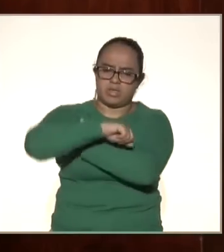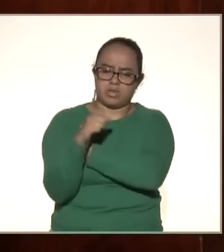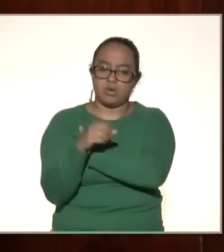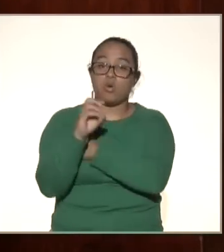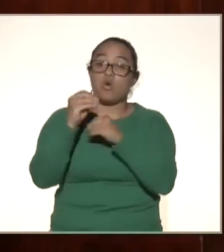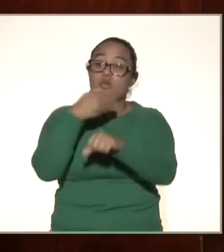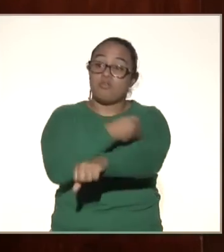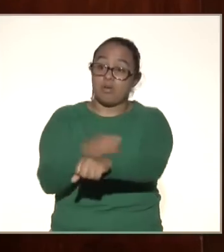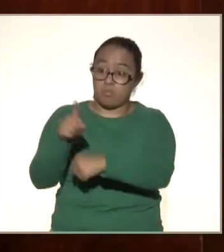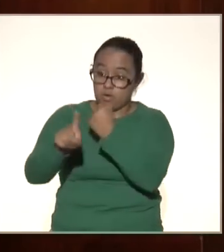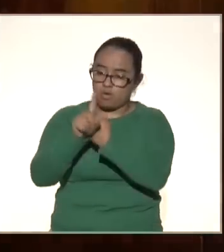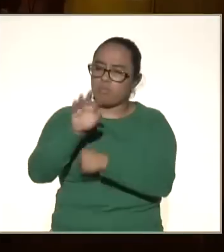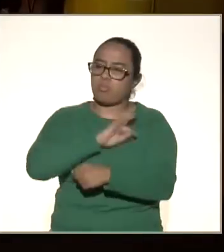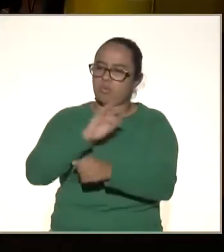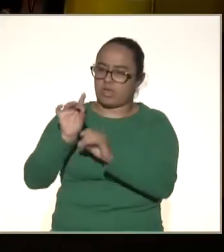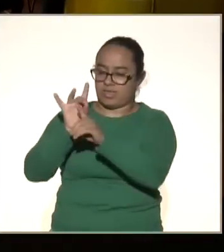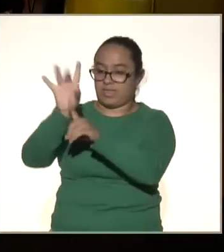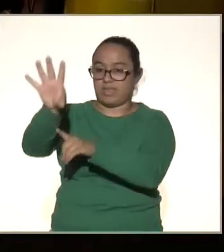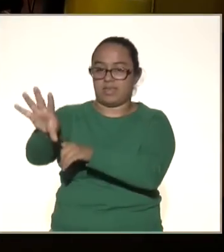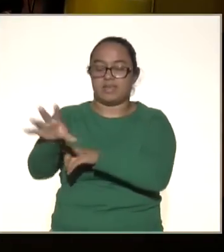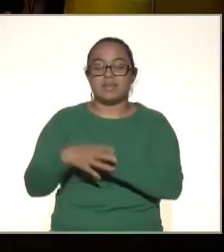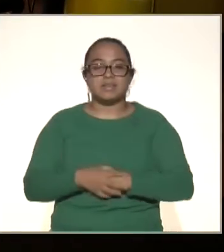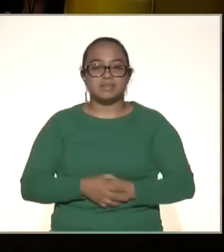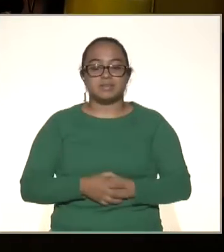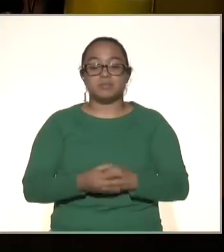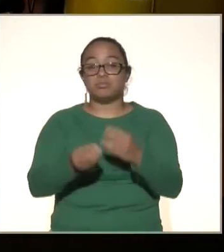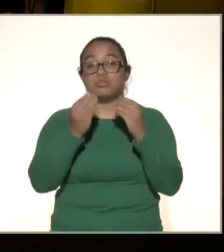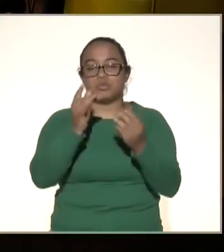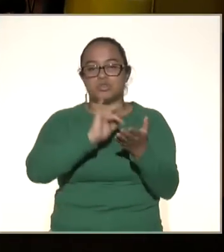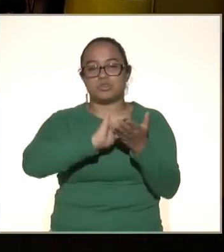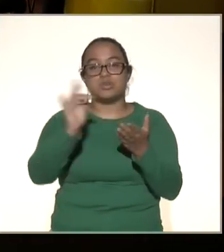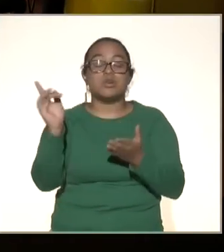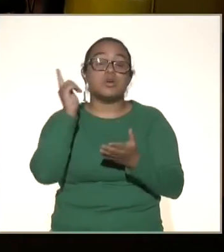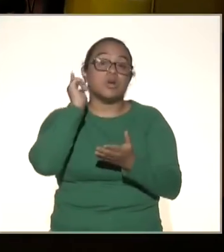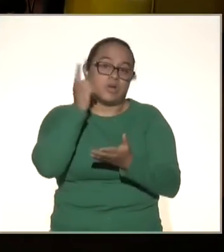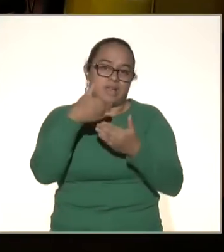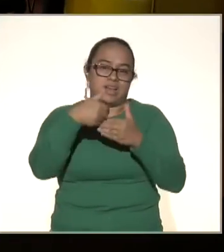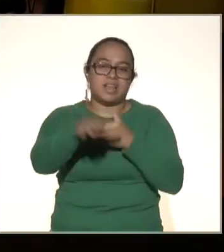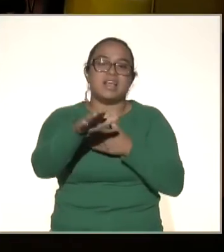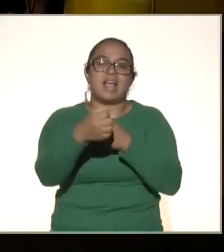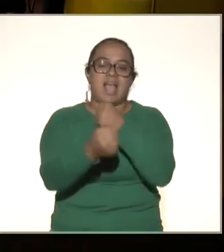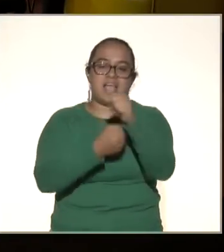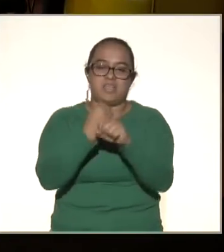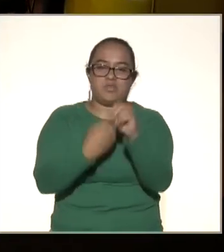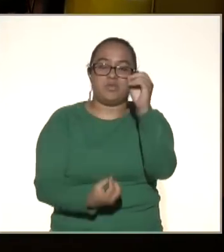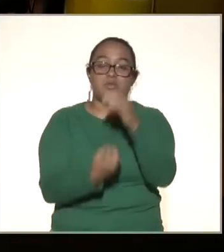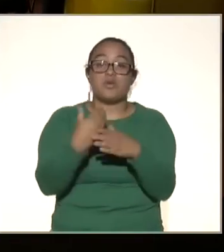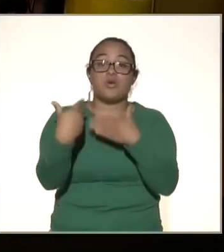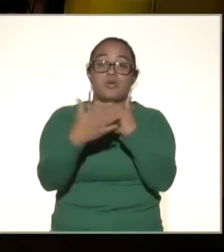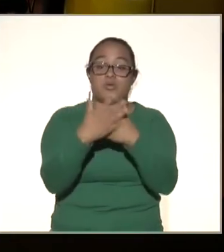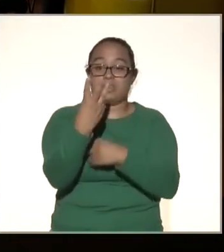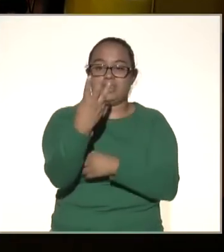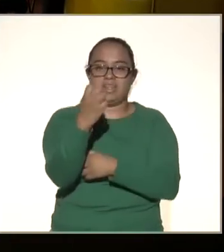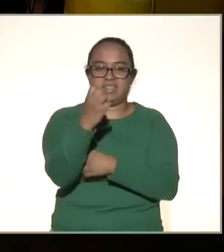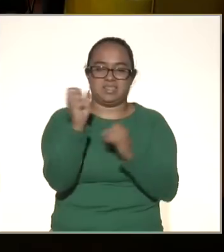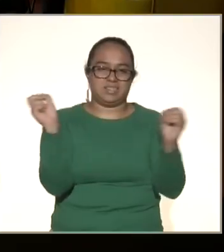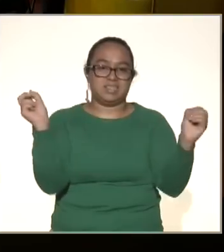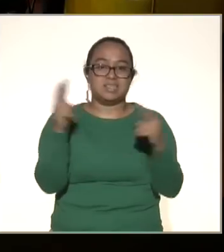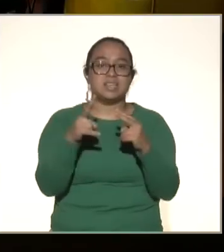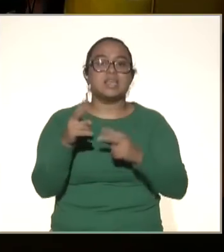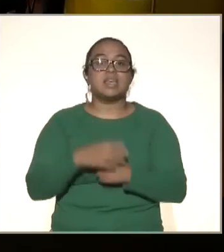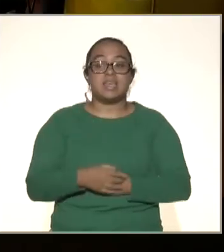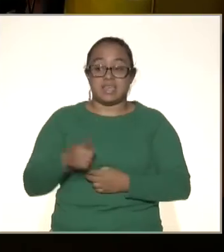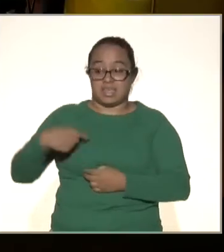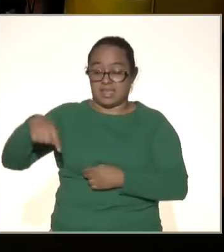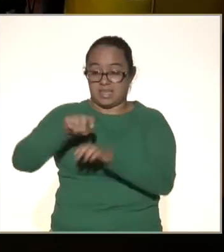la que tienen un conflicto. Y, por supuesto, Nat, un gran programa. Muchas gracias, Rose. Les deseamos un feliz año nuevo. Nosotros nos vemos hasta el 3 de enero y como siempre, a